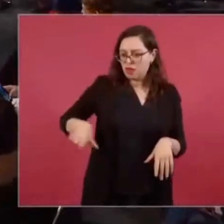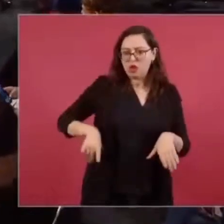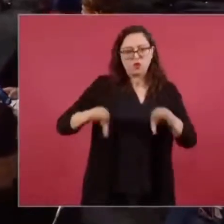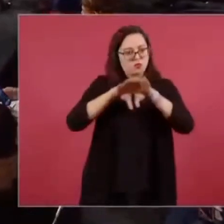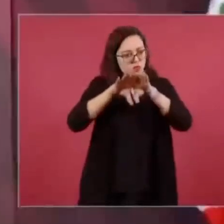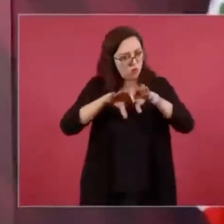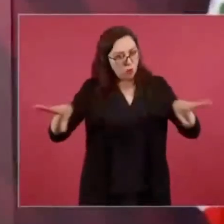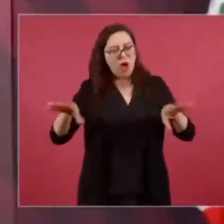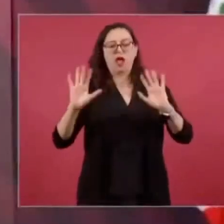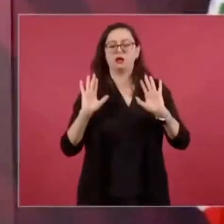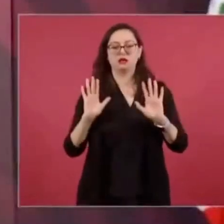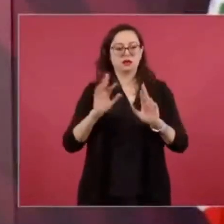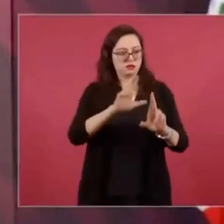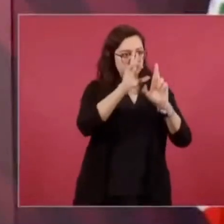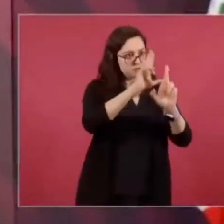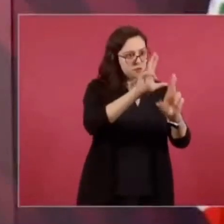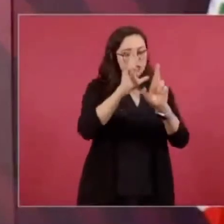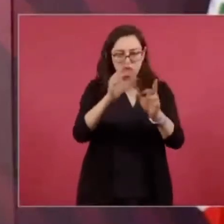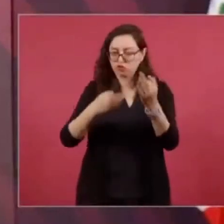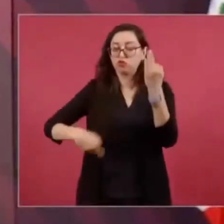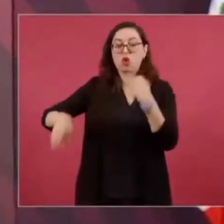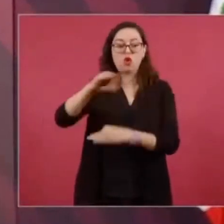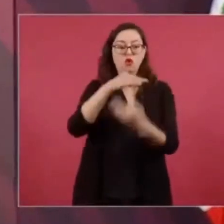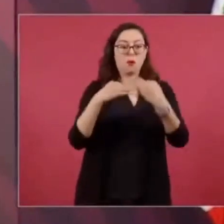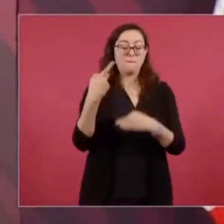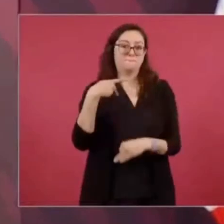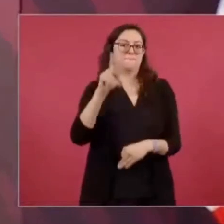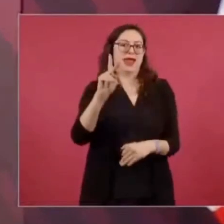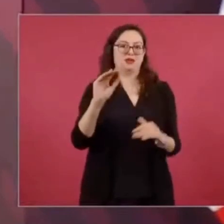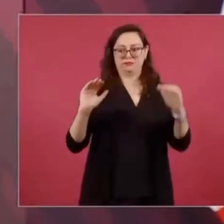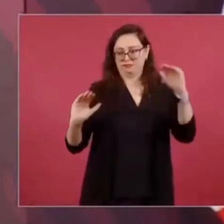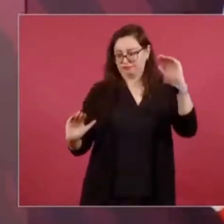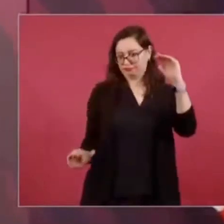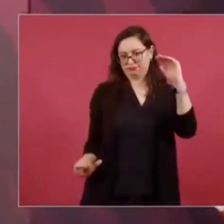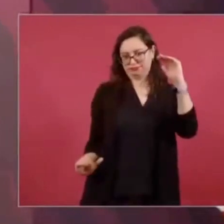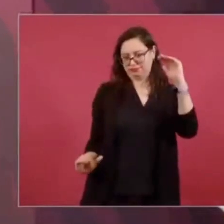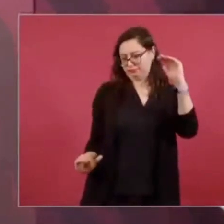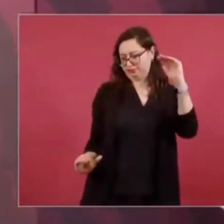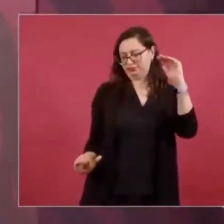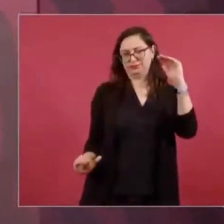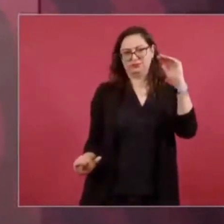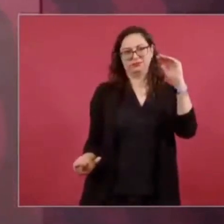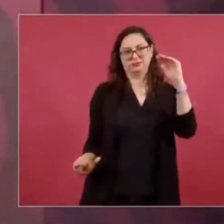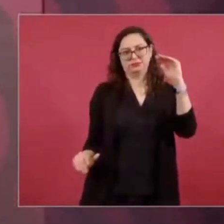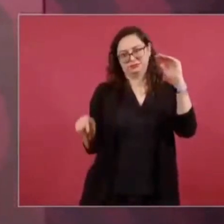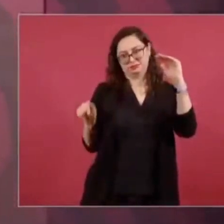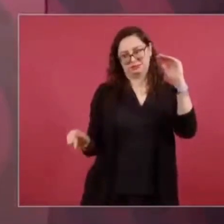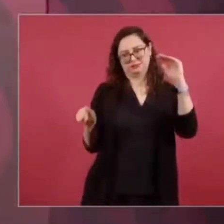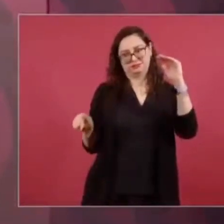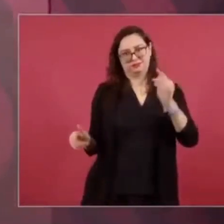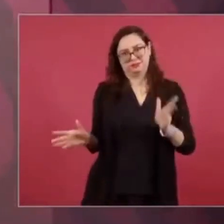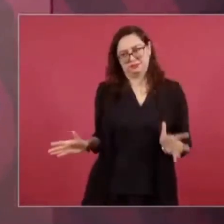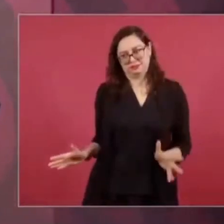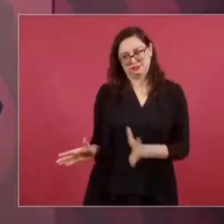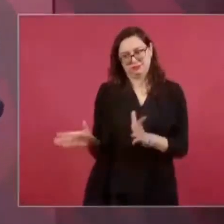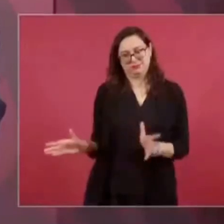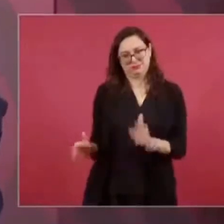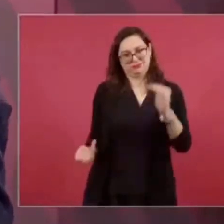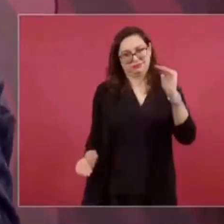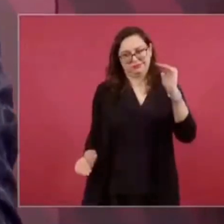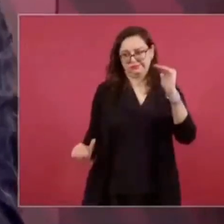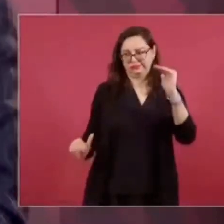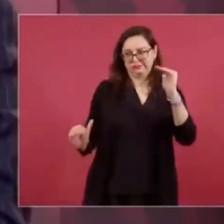a todos, pero hay que darle preferencia por justicia, por humanismo, a los más necesitados.